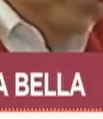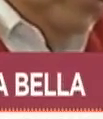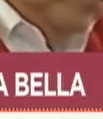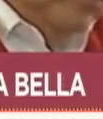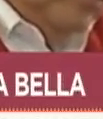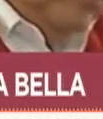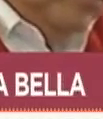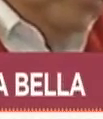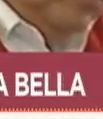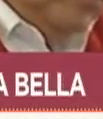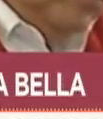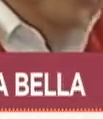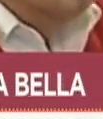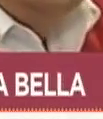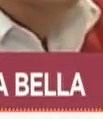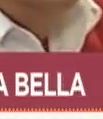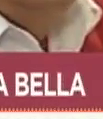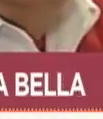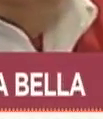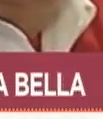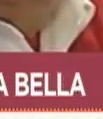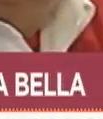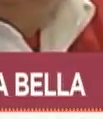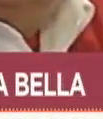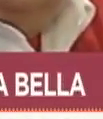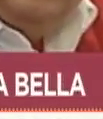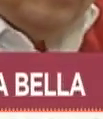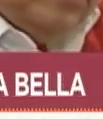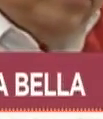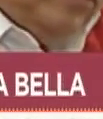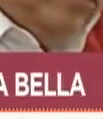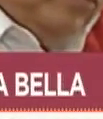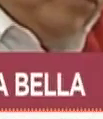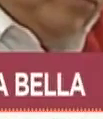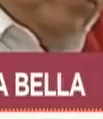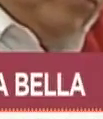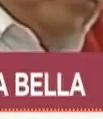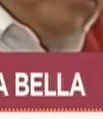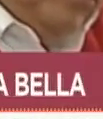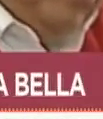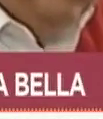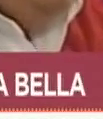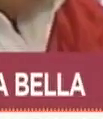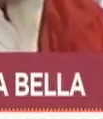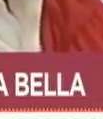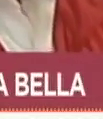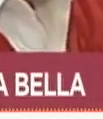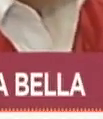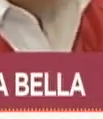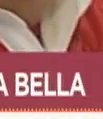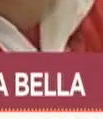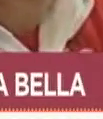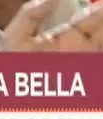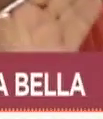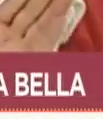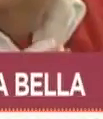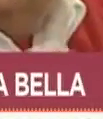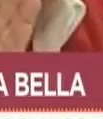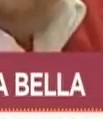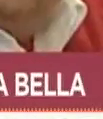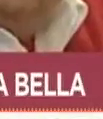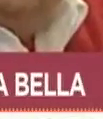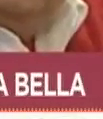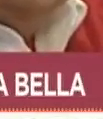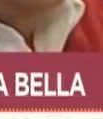constituyen una prioridad de inversión para su mantenimiento y recuperación, y que deben además impactar en el despliegue de todas las